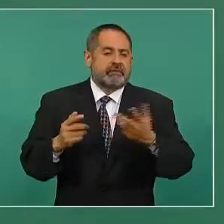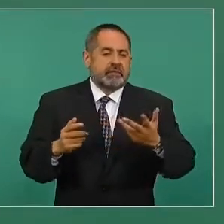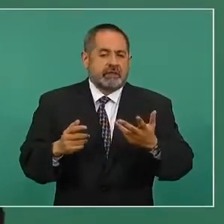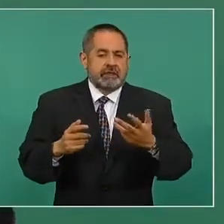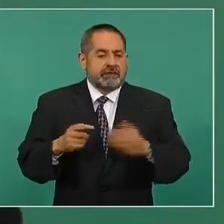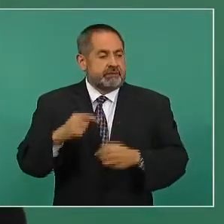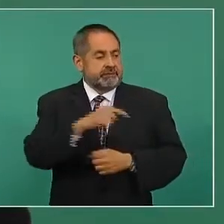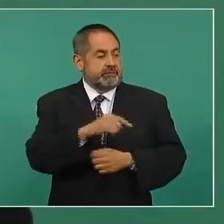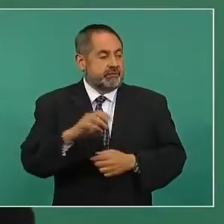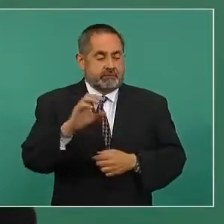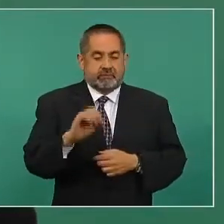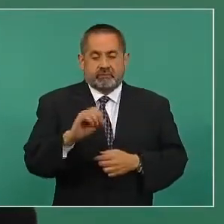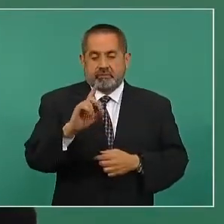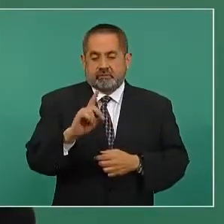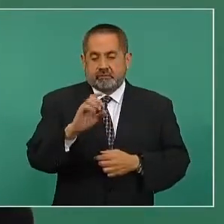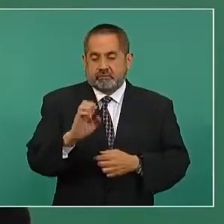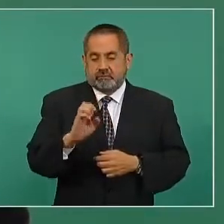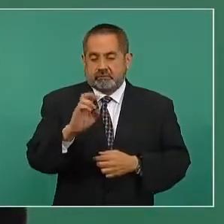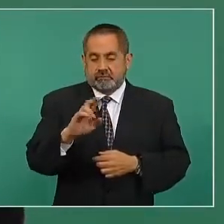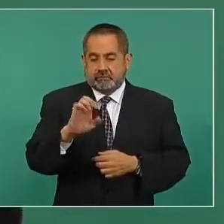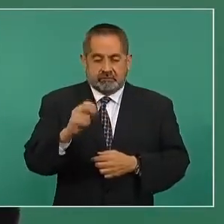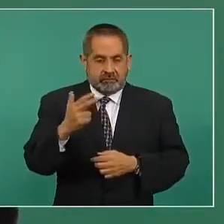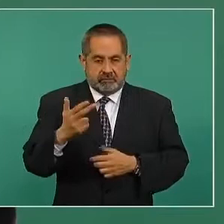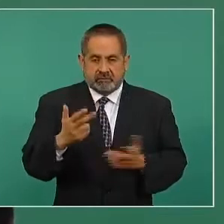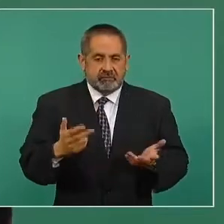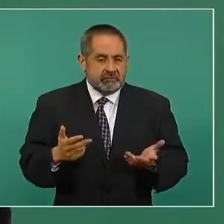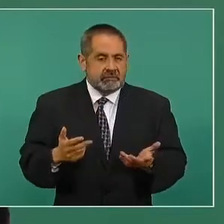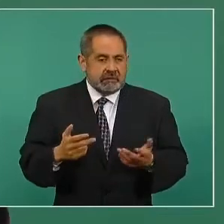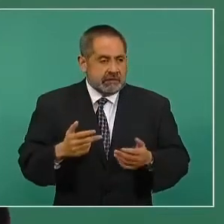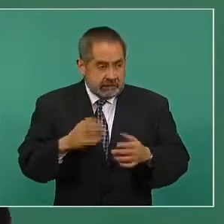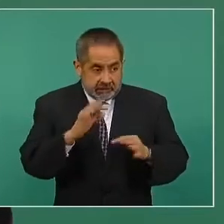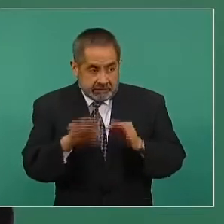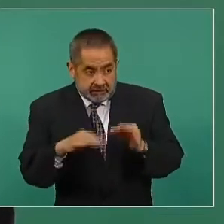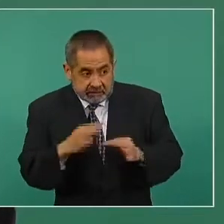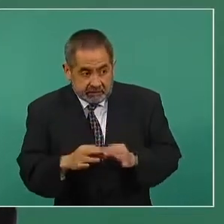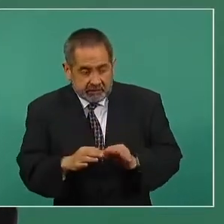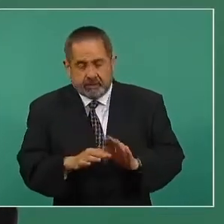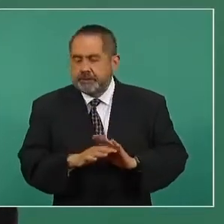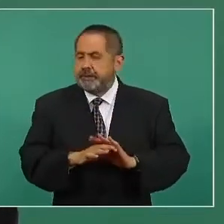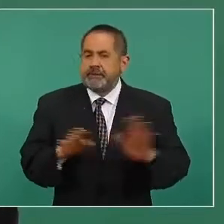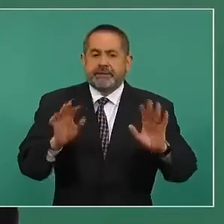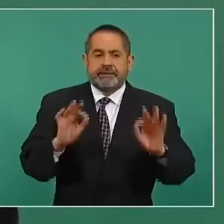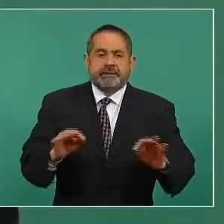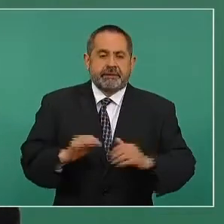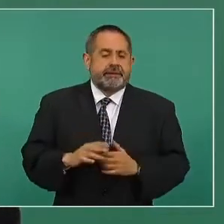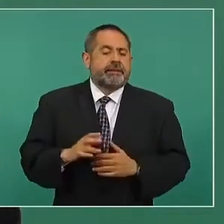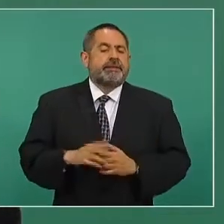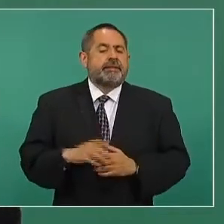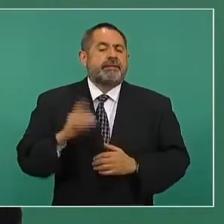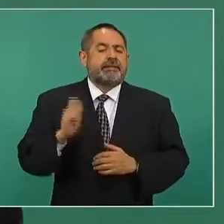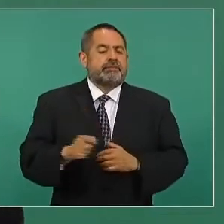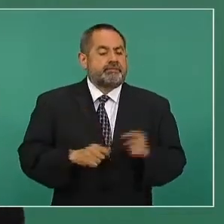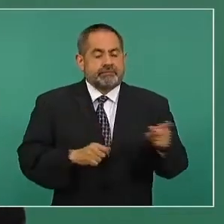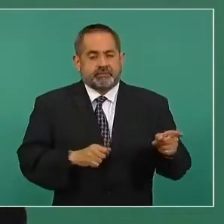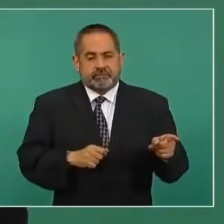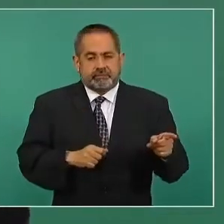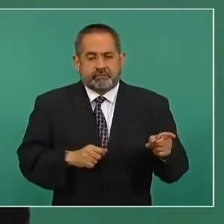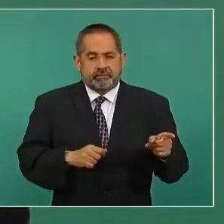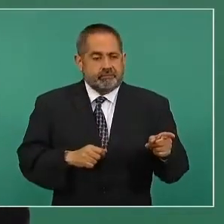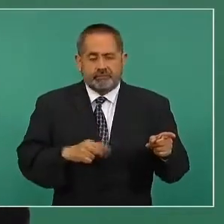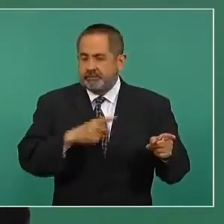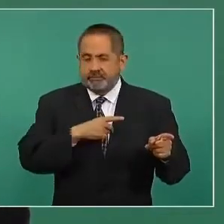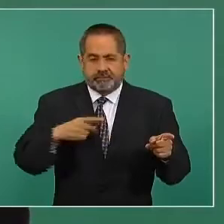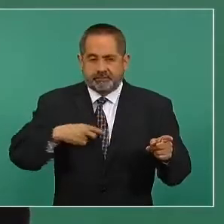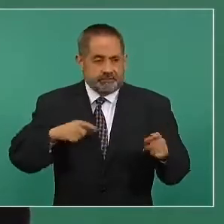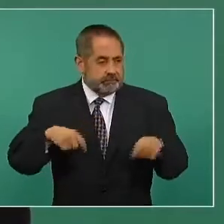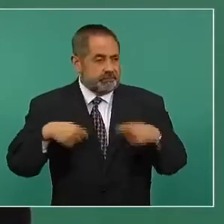de Odebrecht, pues ya se arregló de que no se le tenga